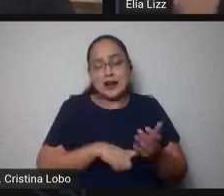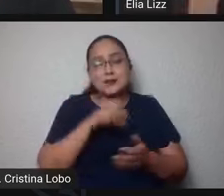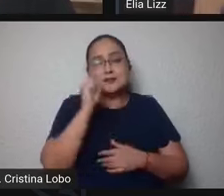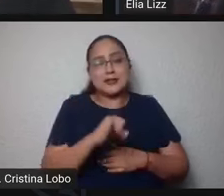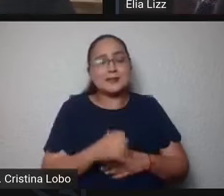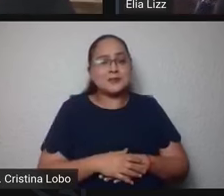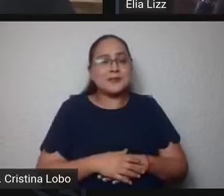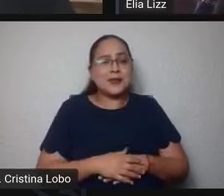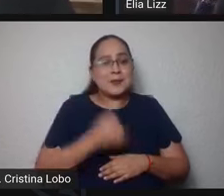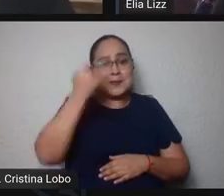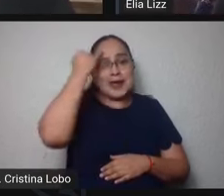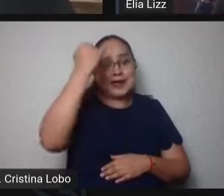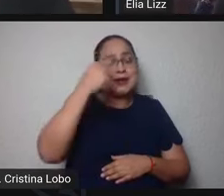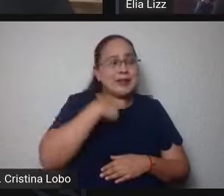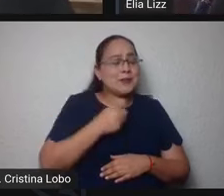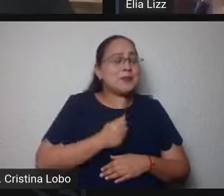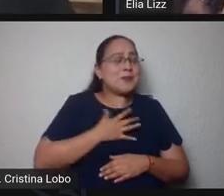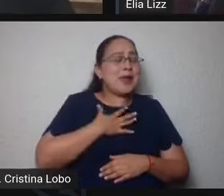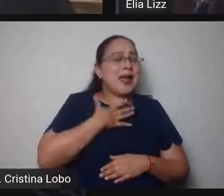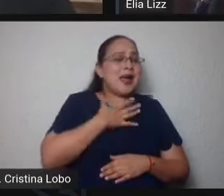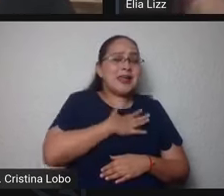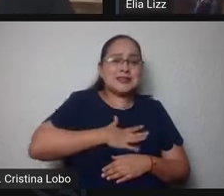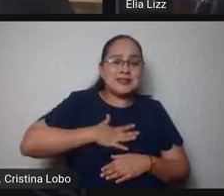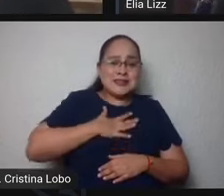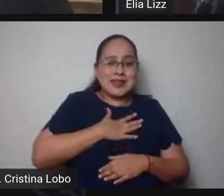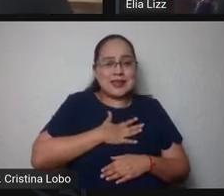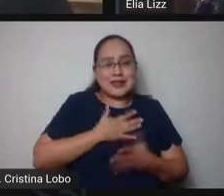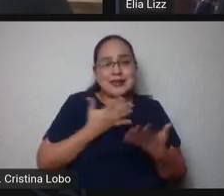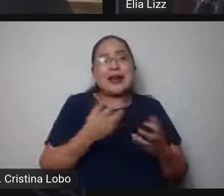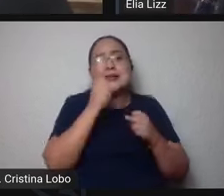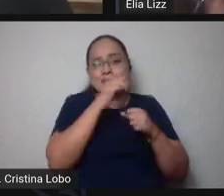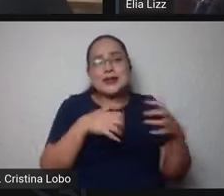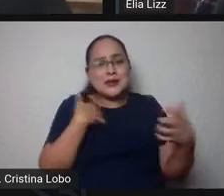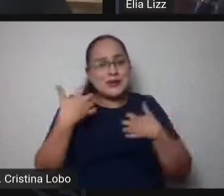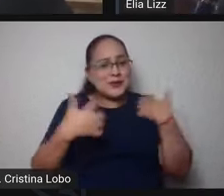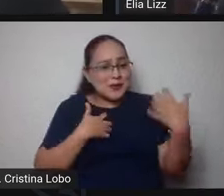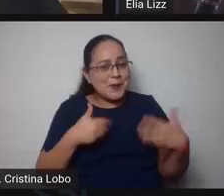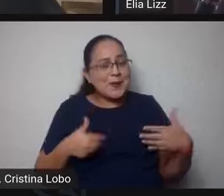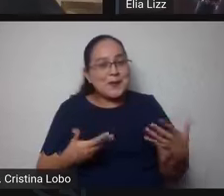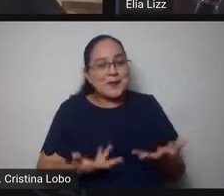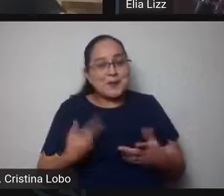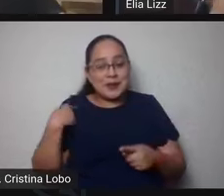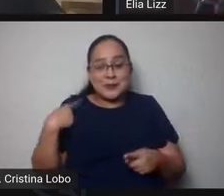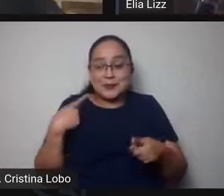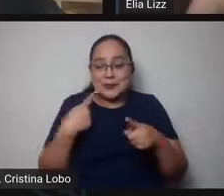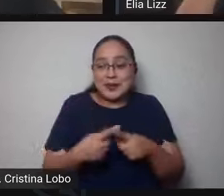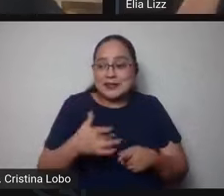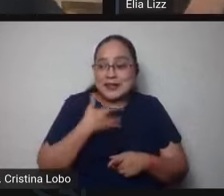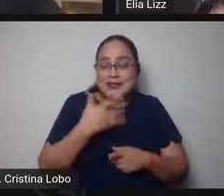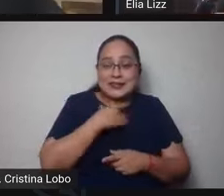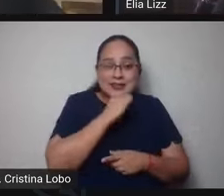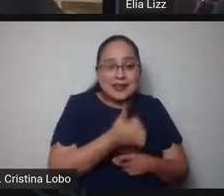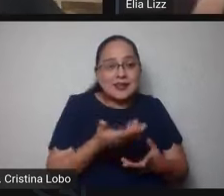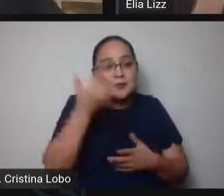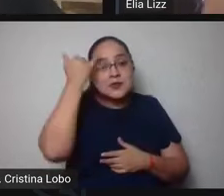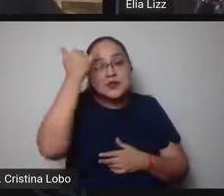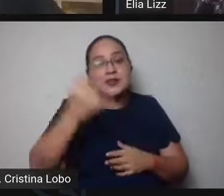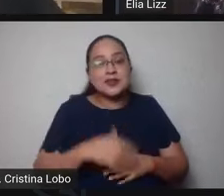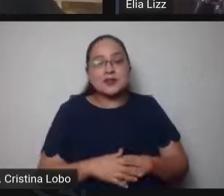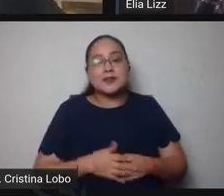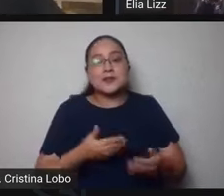del asunto del placer, mija, estás irritada, pues si no se ha sentido placer en ese momento. Ahora, ¿qué te